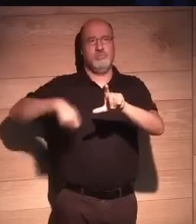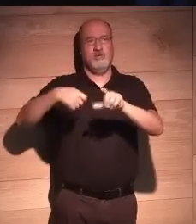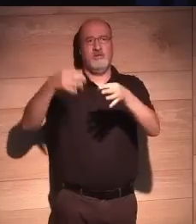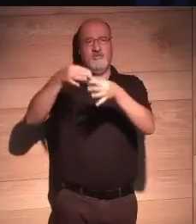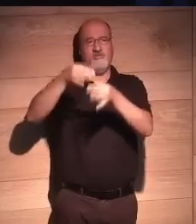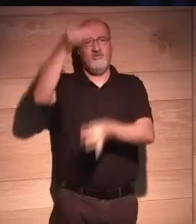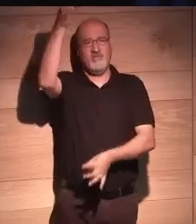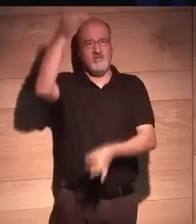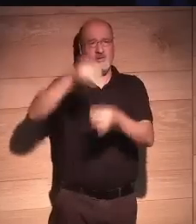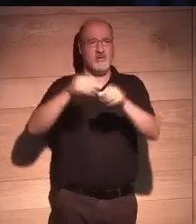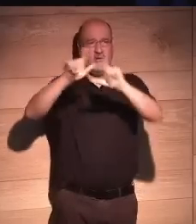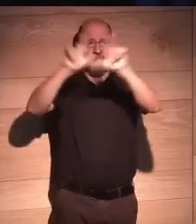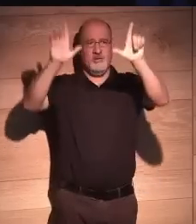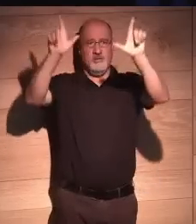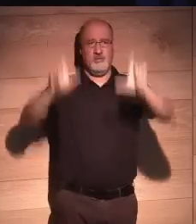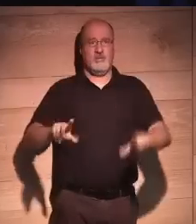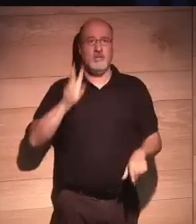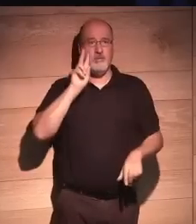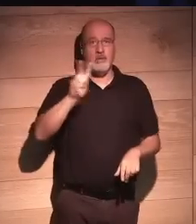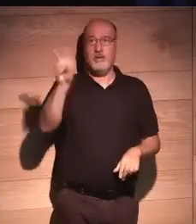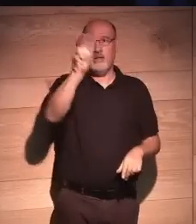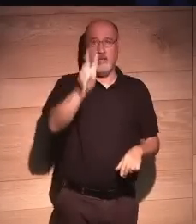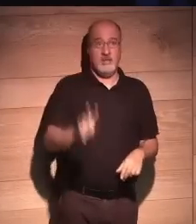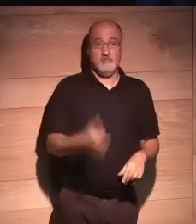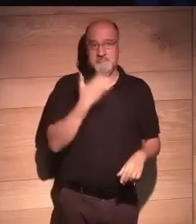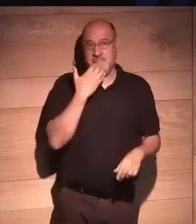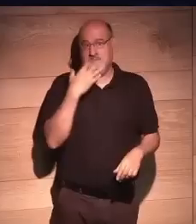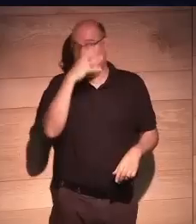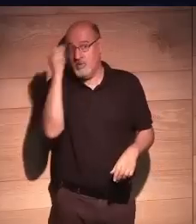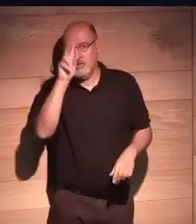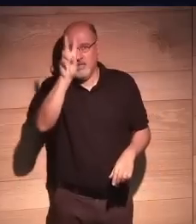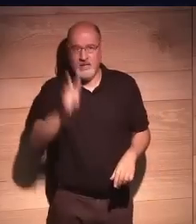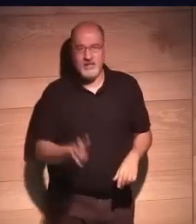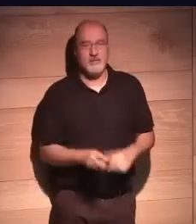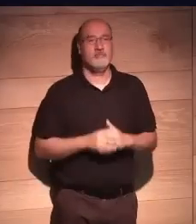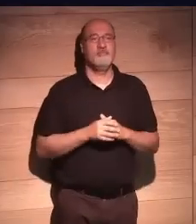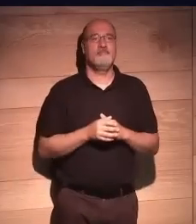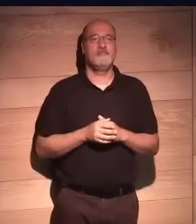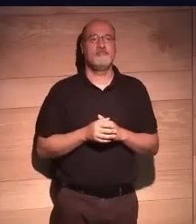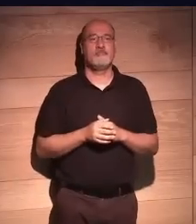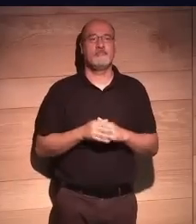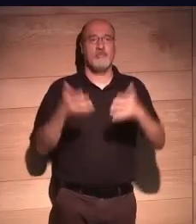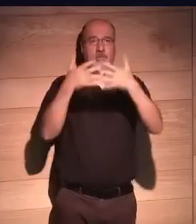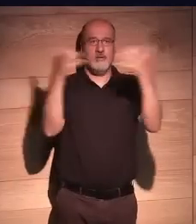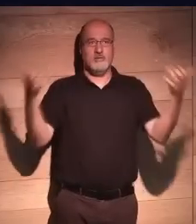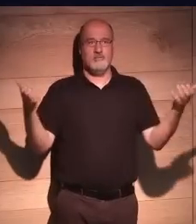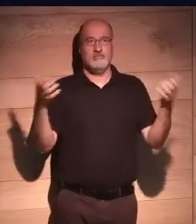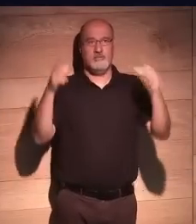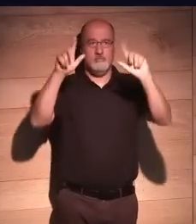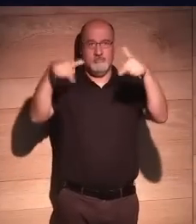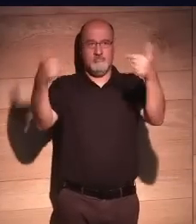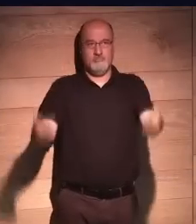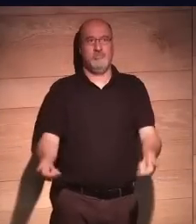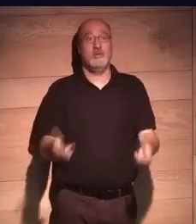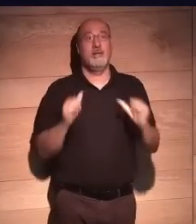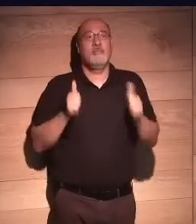papel muy finito, y todos los titulares los teníamos en el papel ese. Y yo empecé a ver los titulares y se me cayeron los papeles.